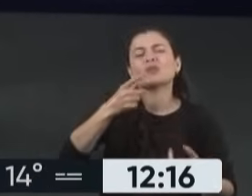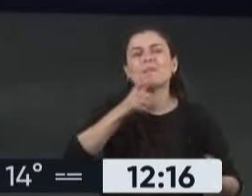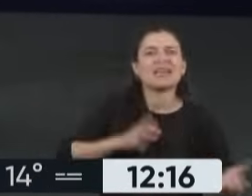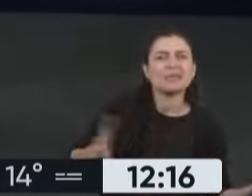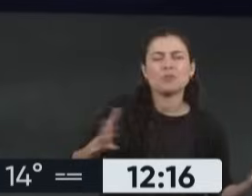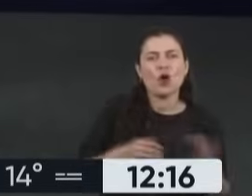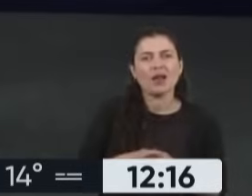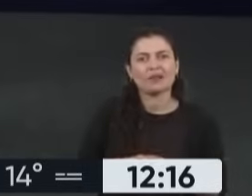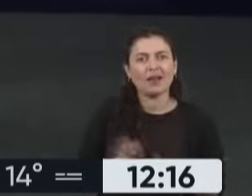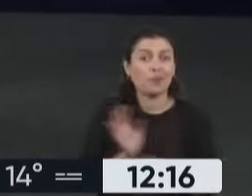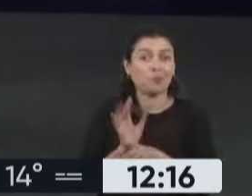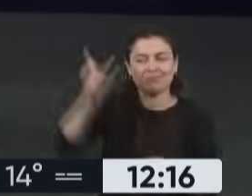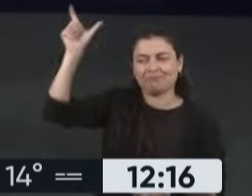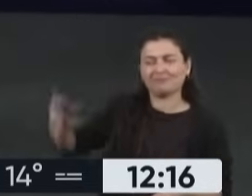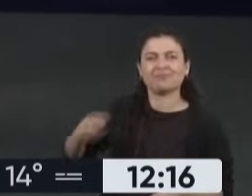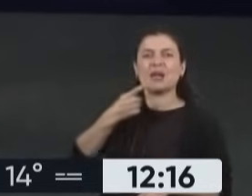dirigiendo.